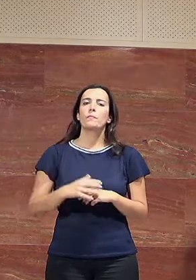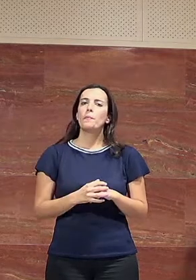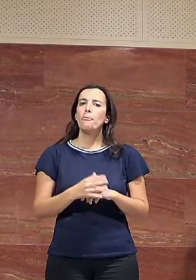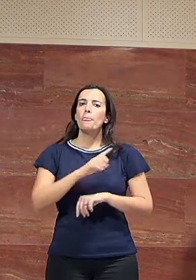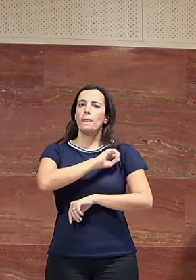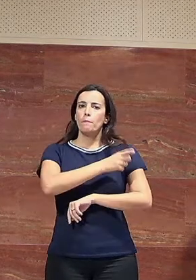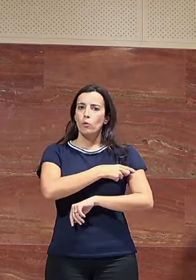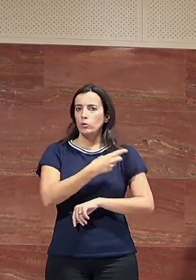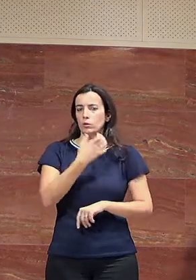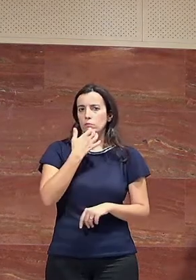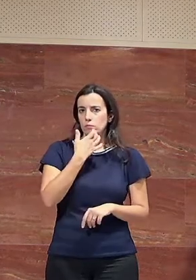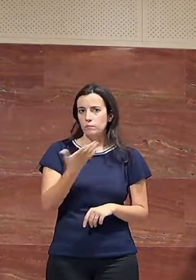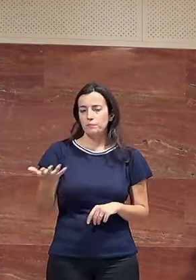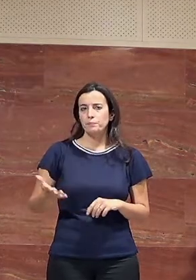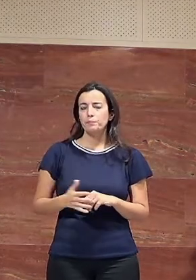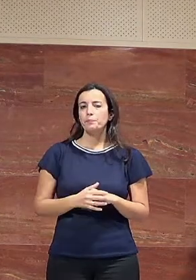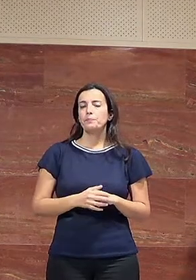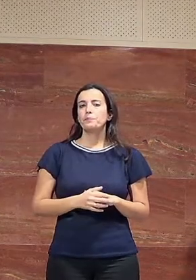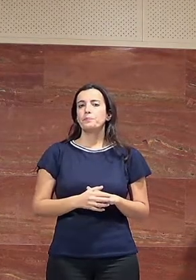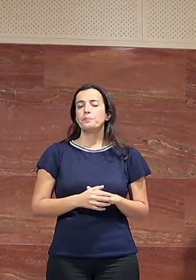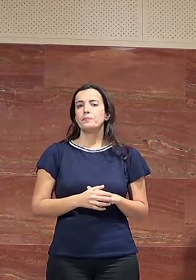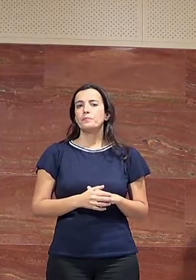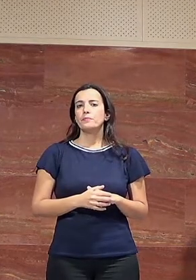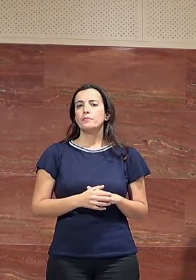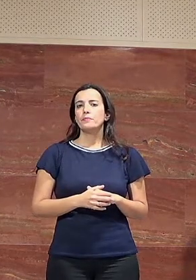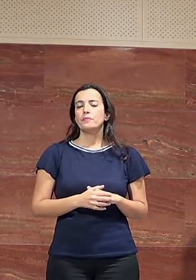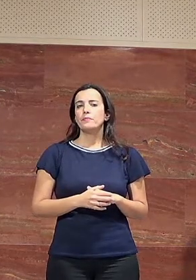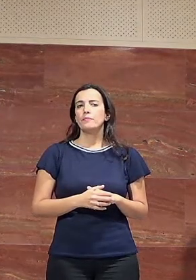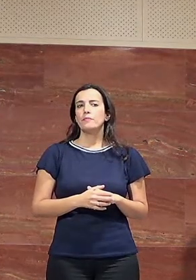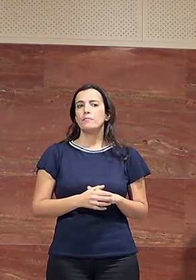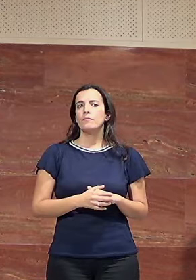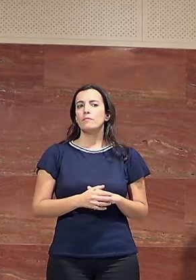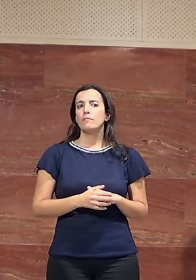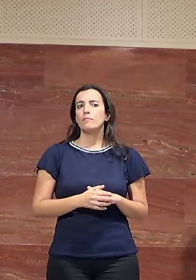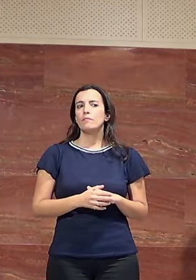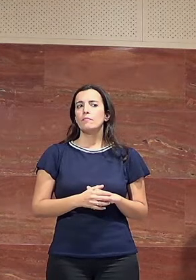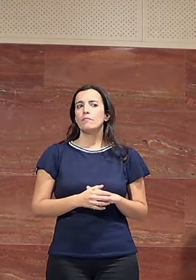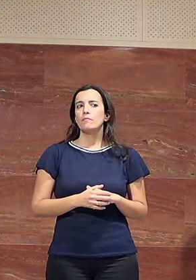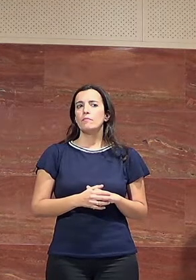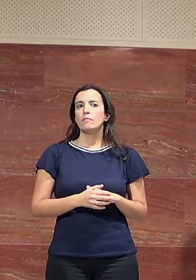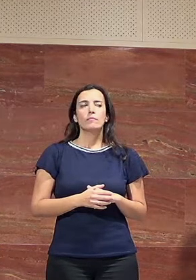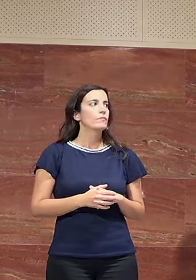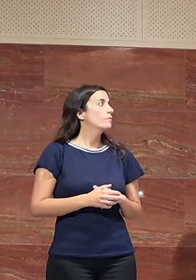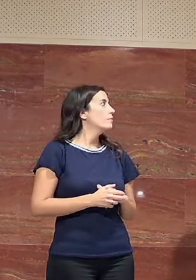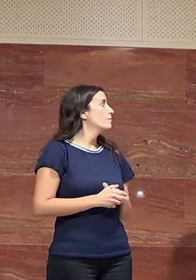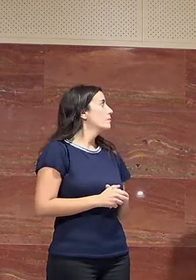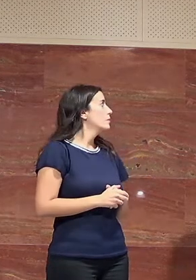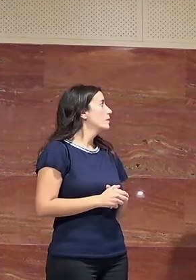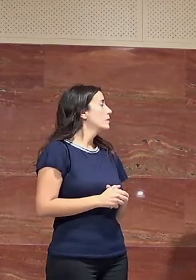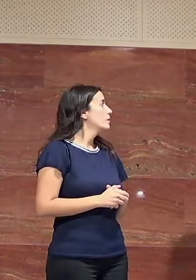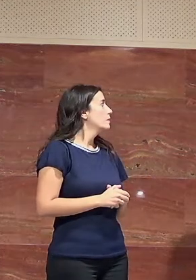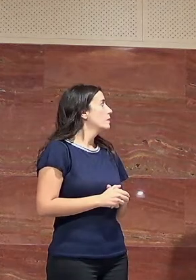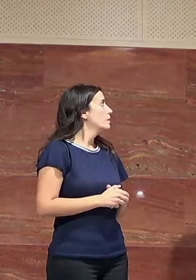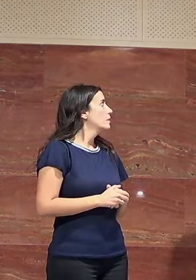deporte, así quedan activos con la visión de personas que han